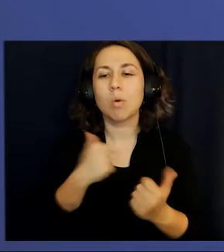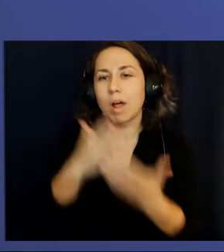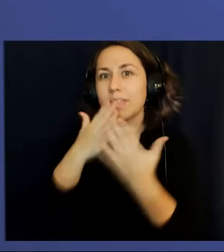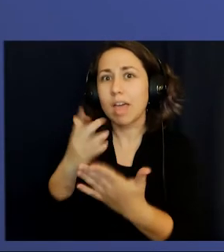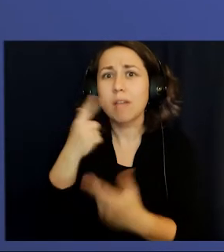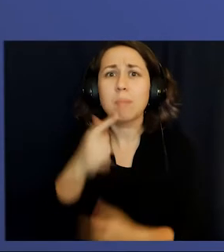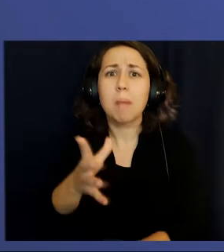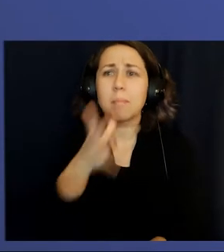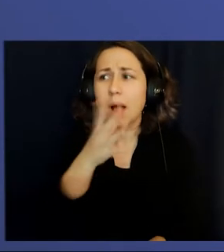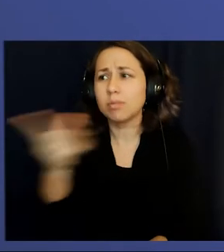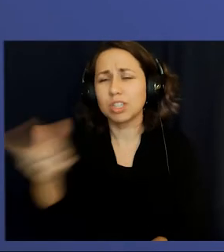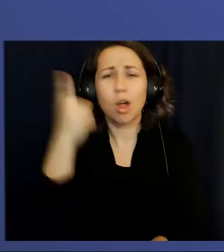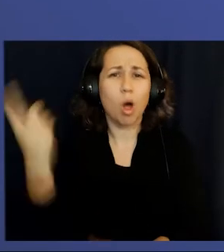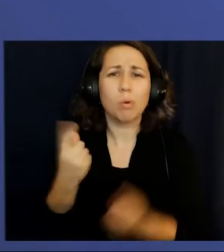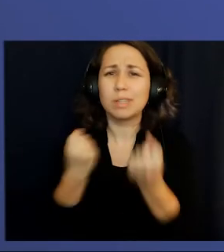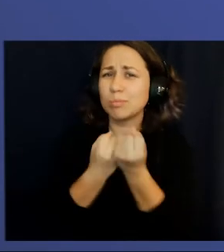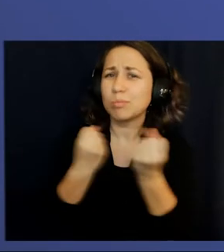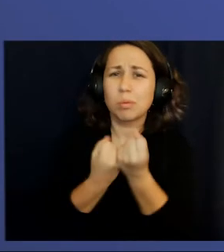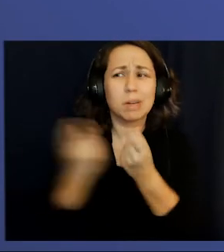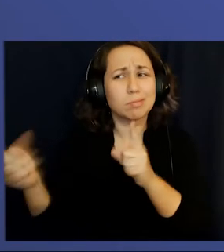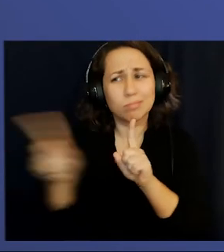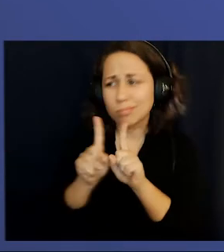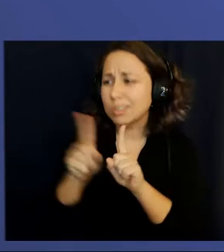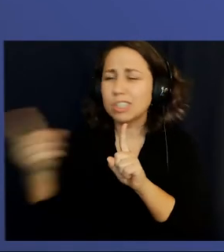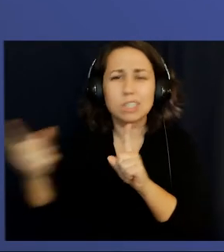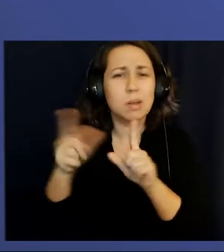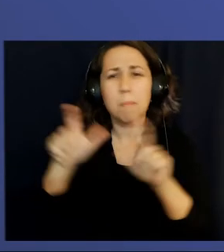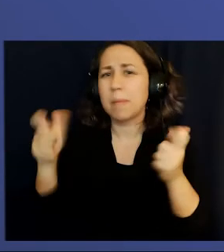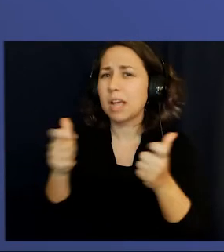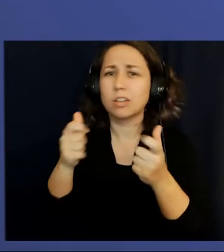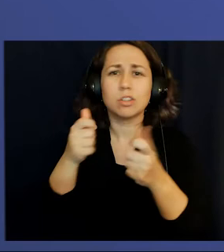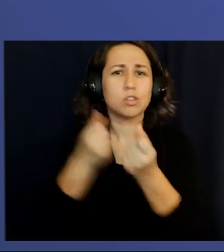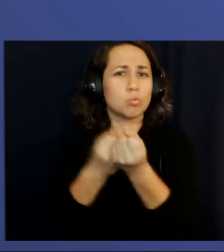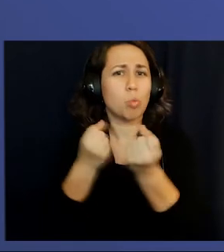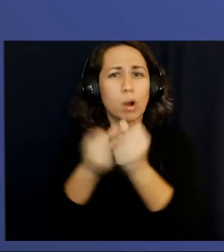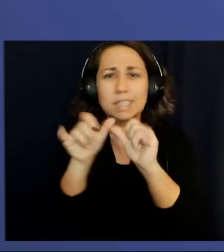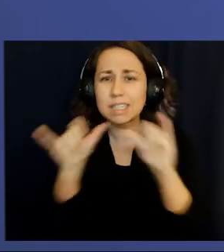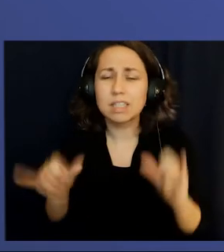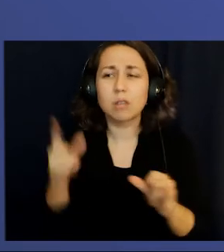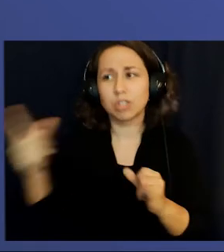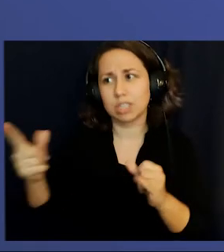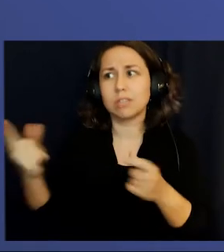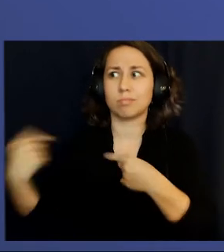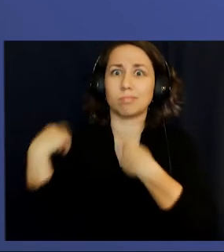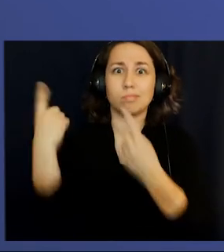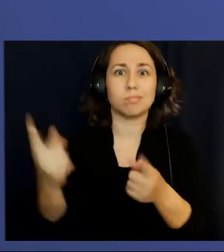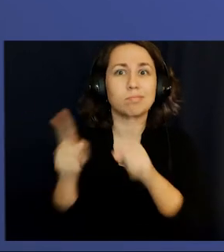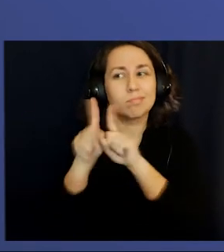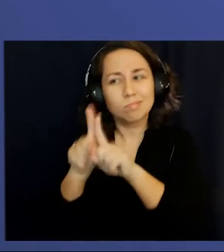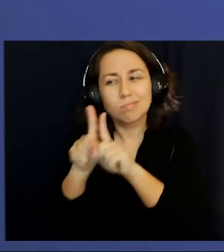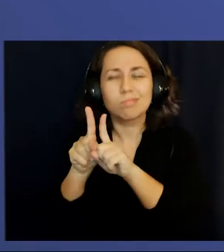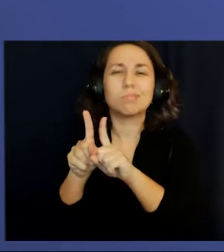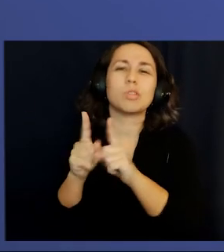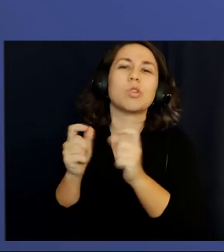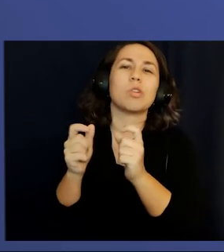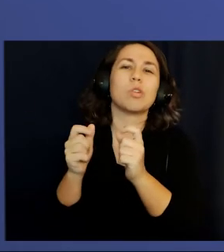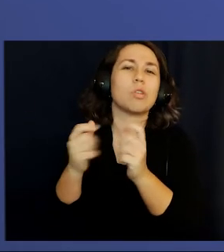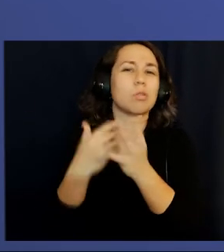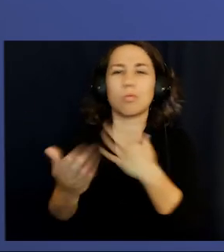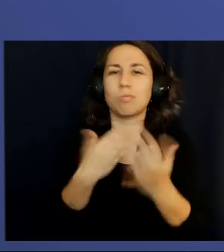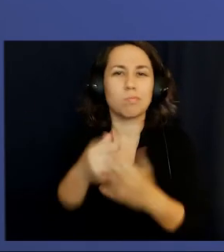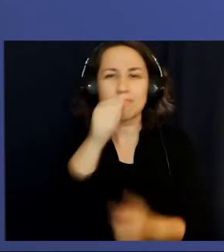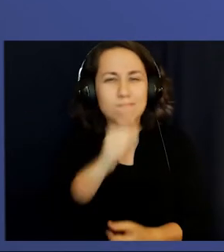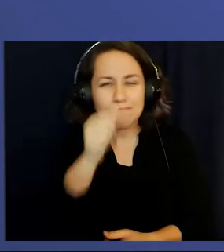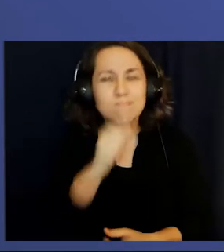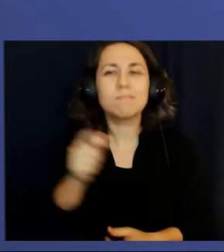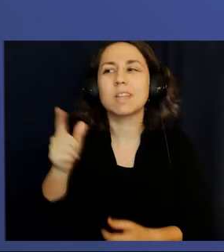Quiero agradecer a mi mamá por siempre apoyarme. Ha sido mi gran sistema de apoyo. Ha estado conmigo por todo. Es la mujer que